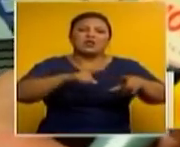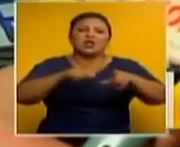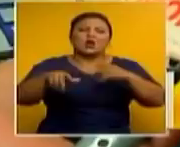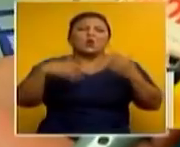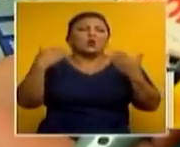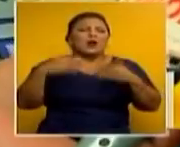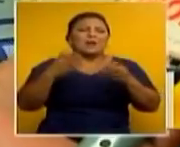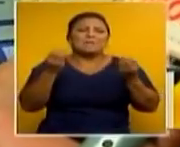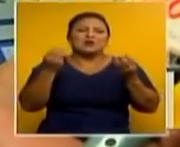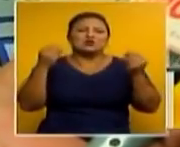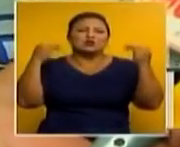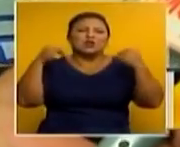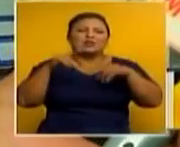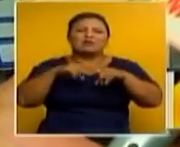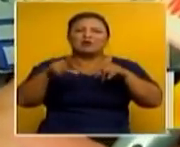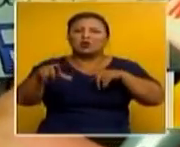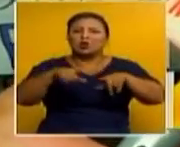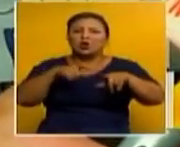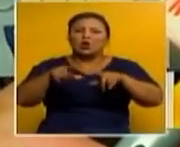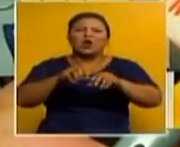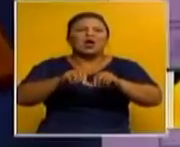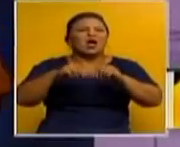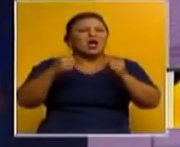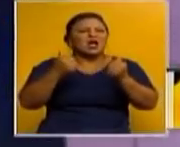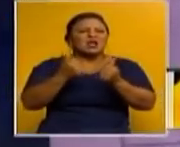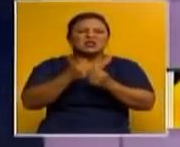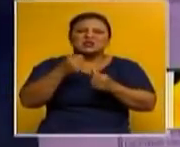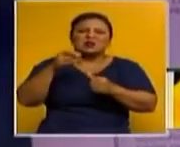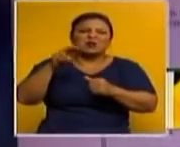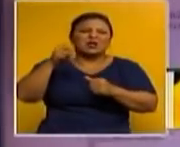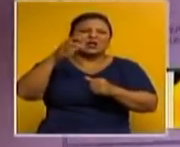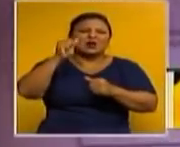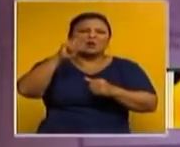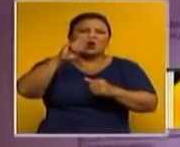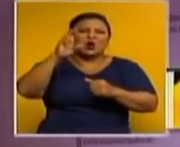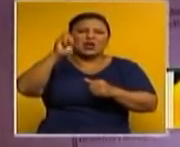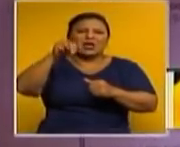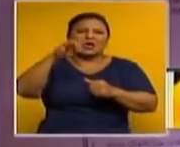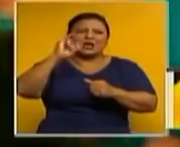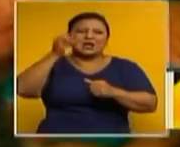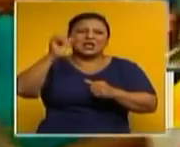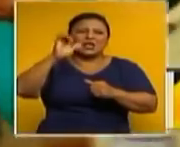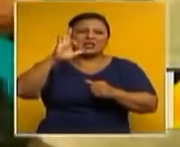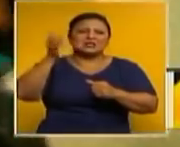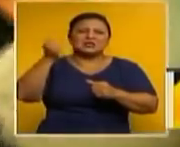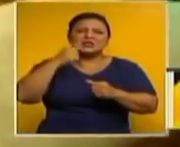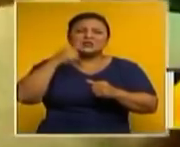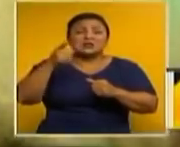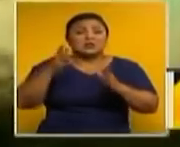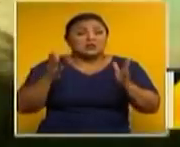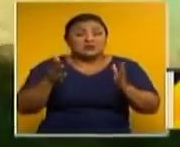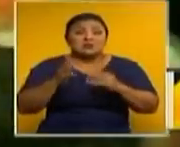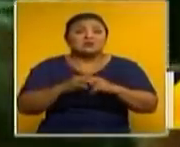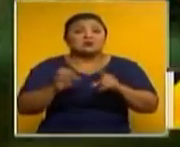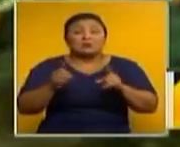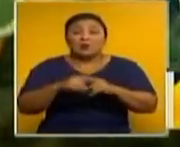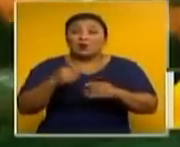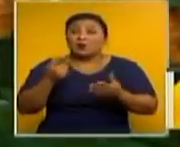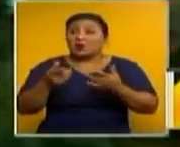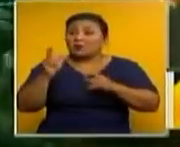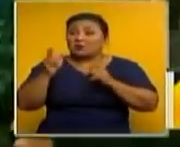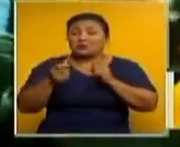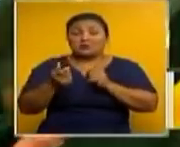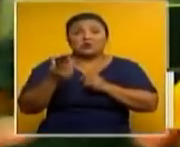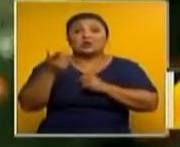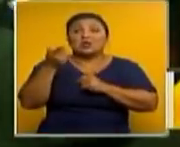hubo gente vinculada a una asambleísta morenista. Una vez impuesta la denuncia, las asambleístas esperan que la fiscalía investigue